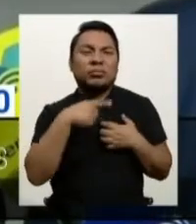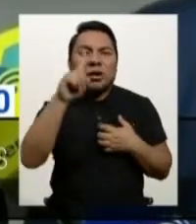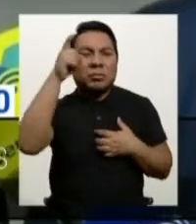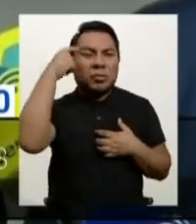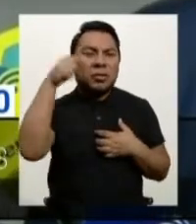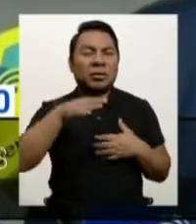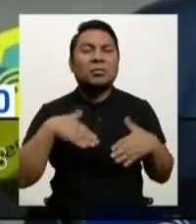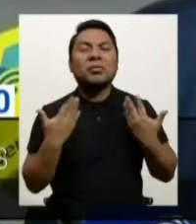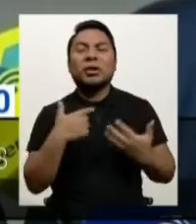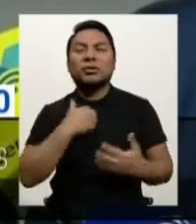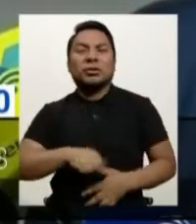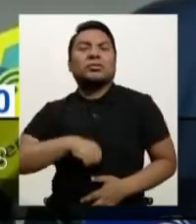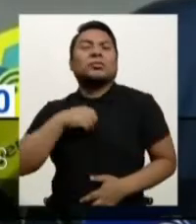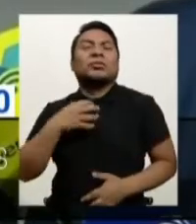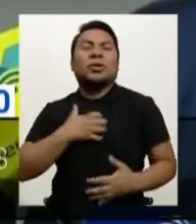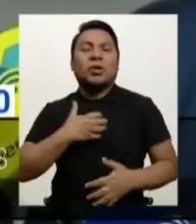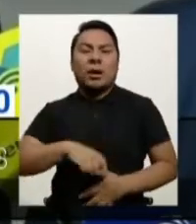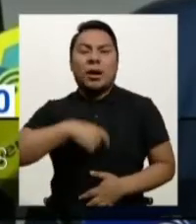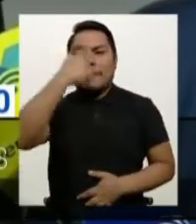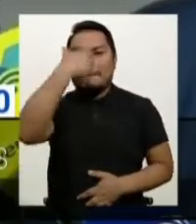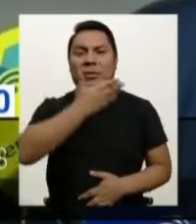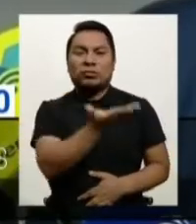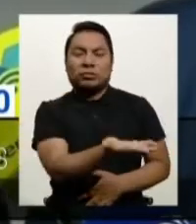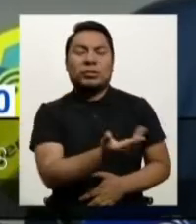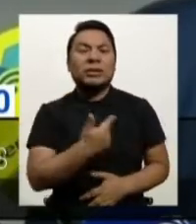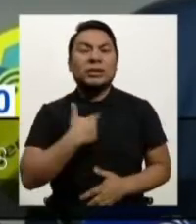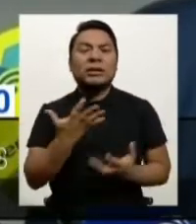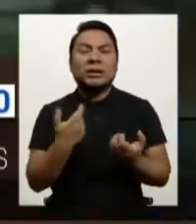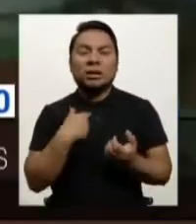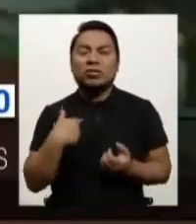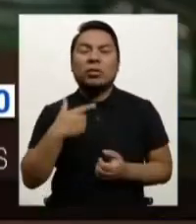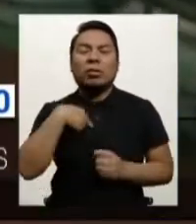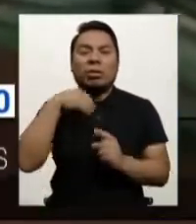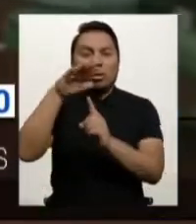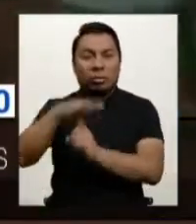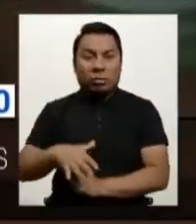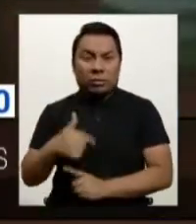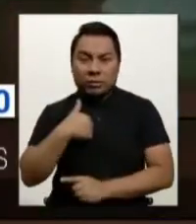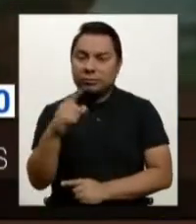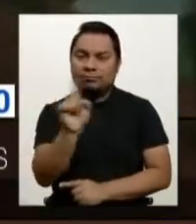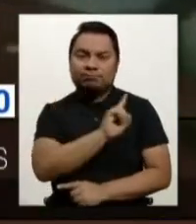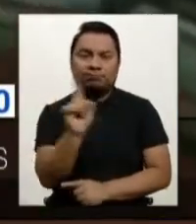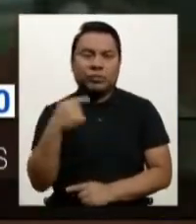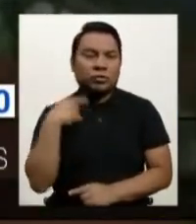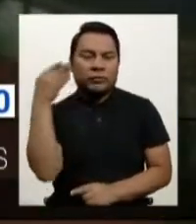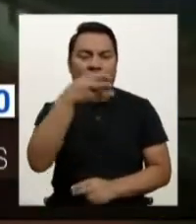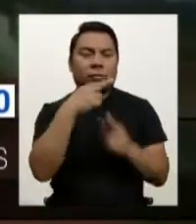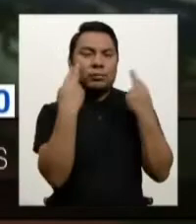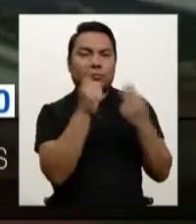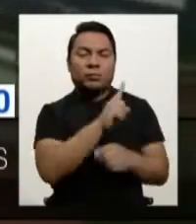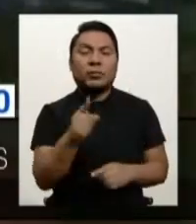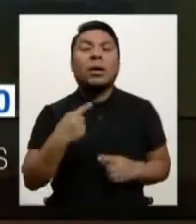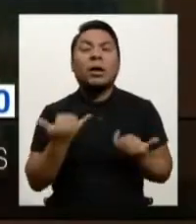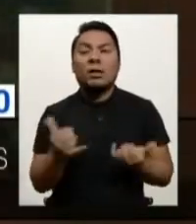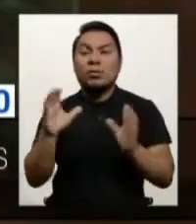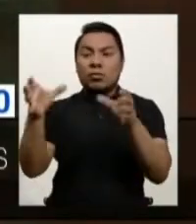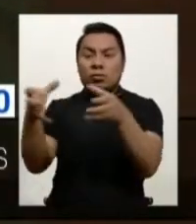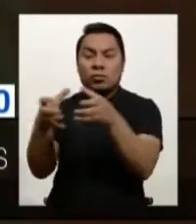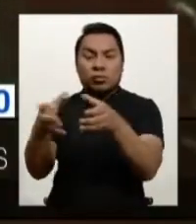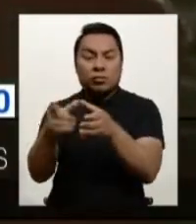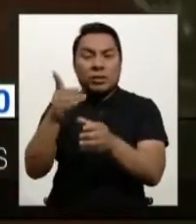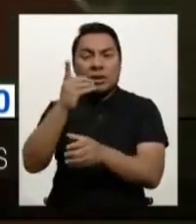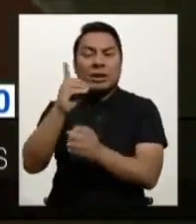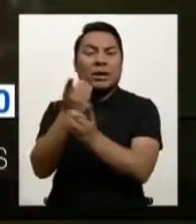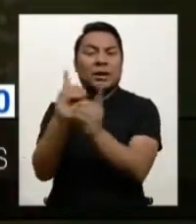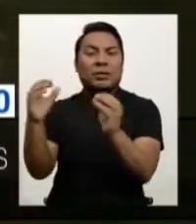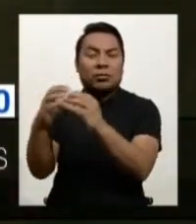alimentar los egos personales de quienes nos querían ver allí humillados. La subordinación de Acción Democrática a un organismo creado